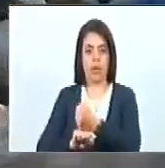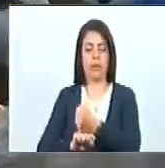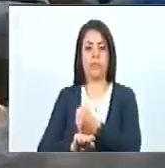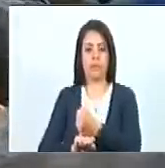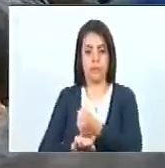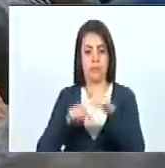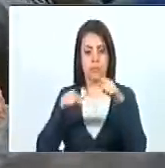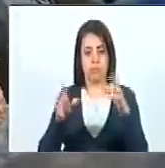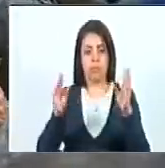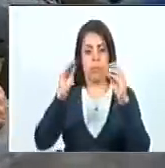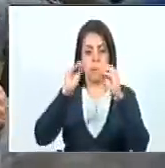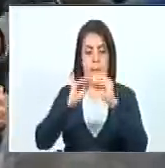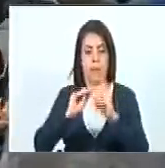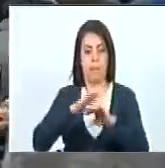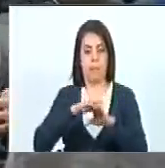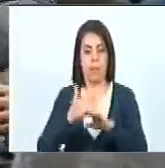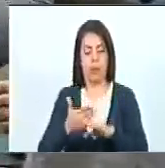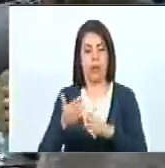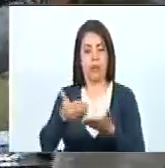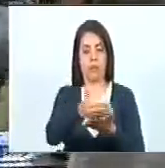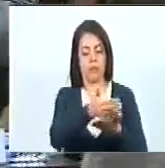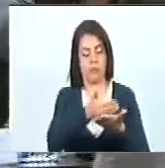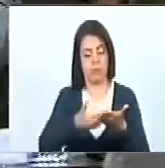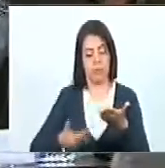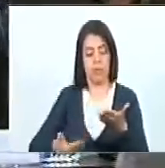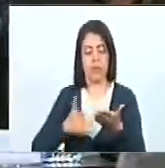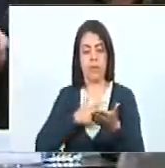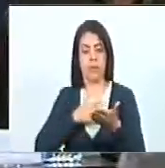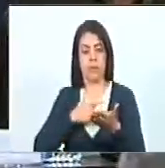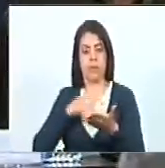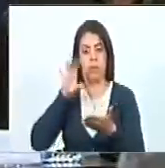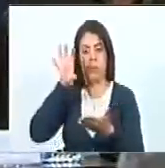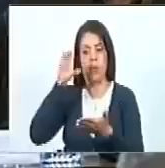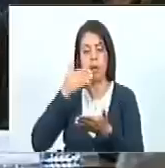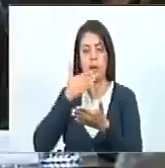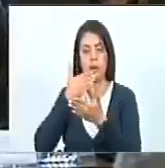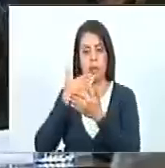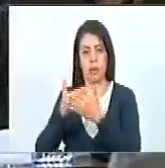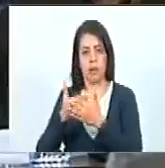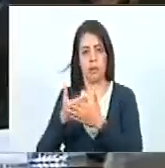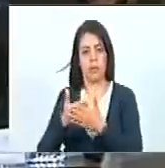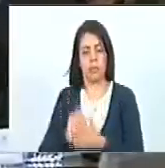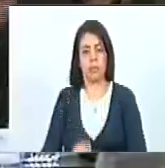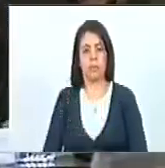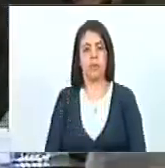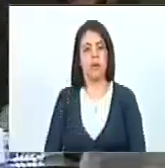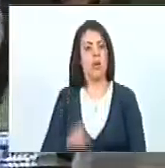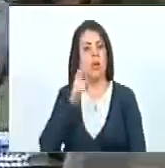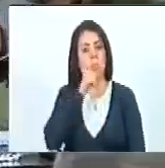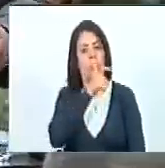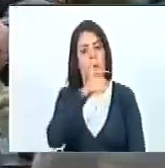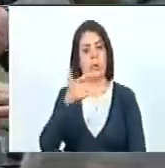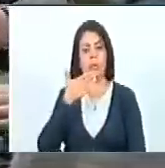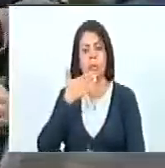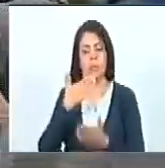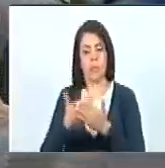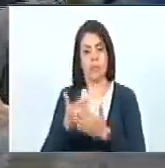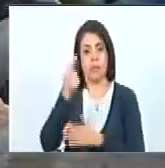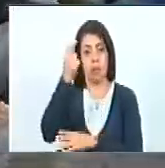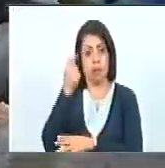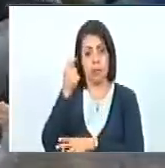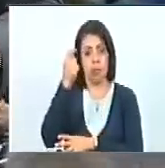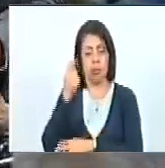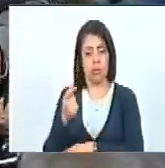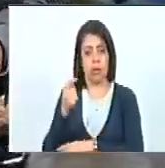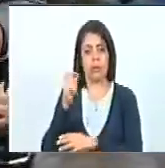quiero decir que vamos a apoyar este acuerdo porque recoge un sentimiento de un país agradecido, de un pueblo agradecido, de un parlamento